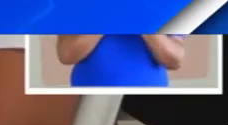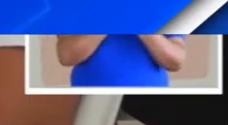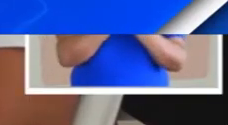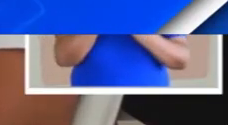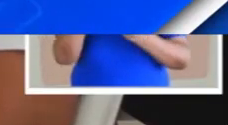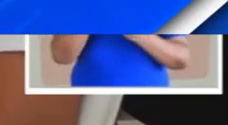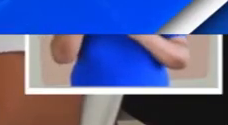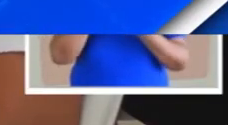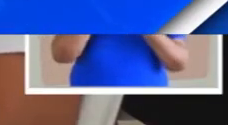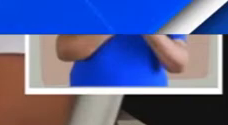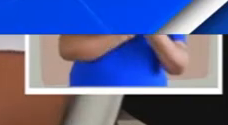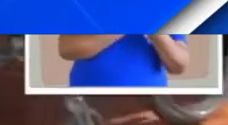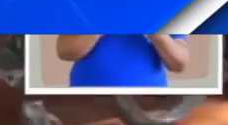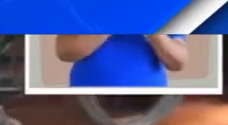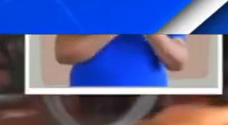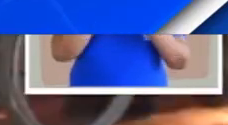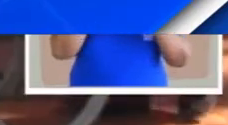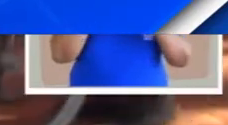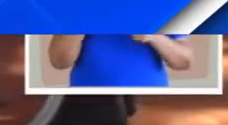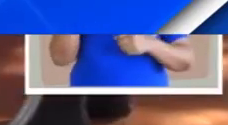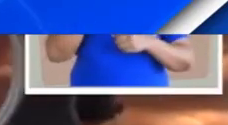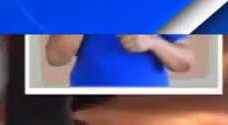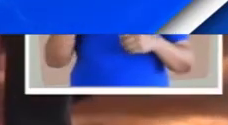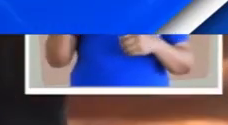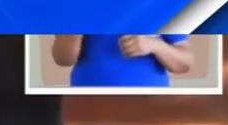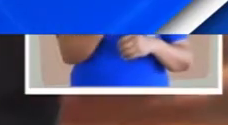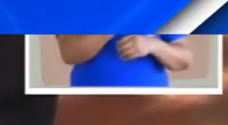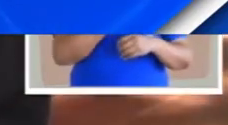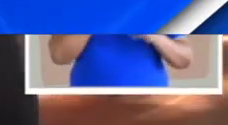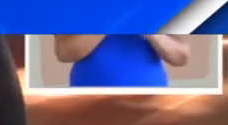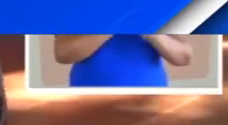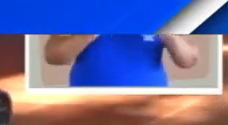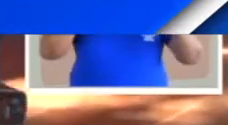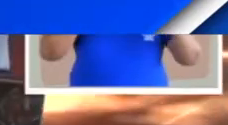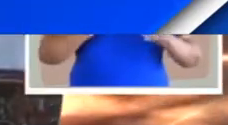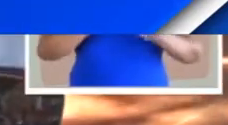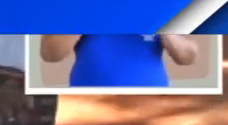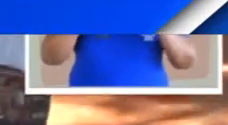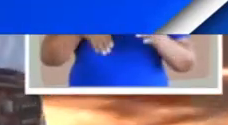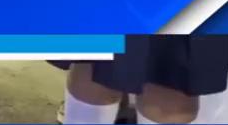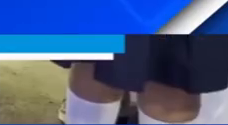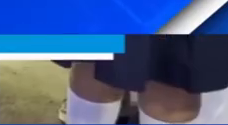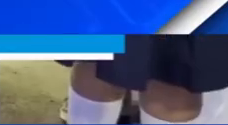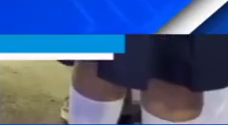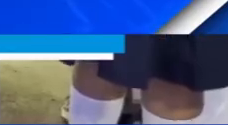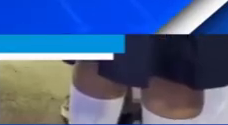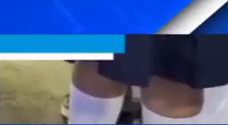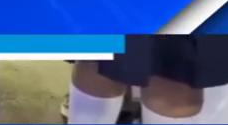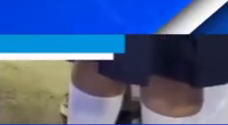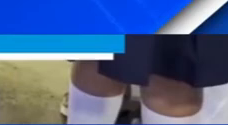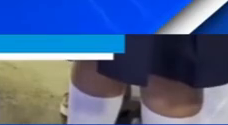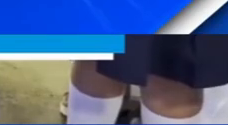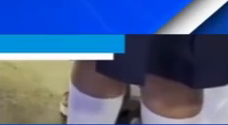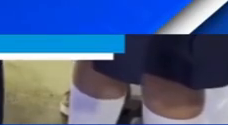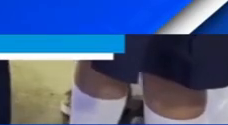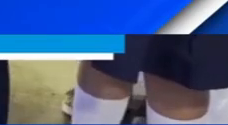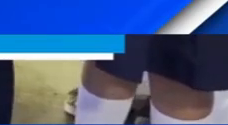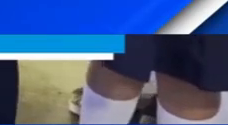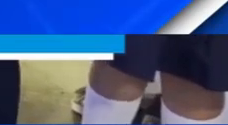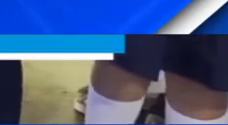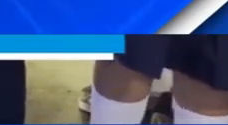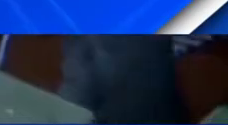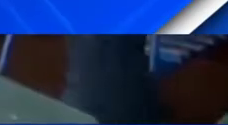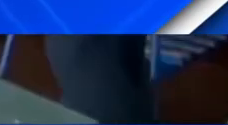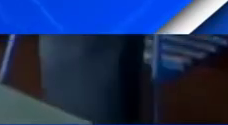educativas que contribuyen a una educación equitativa y de calidad para toda la niñez, inclusive la niñez